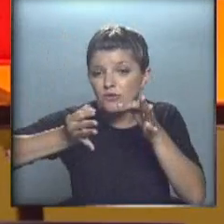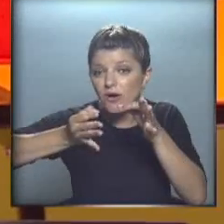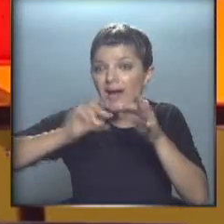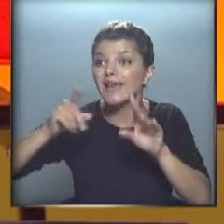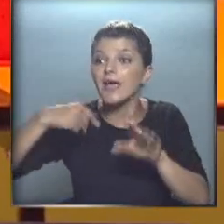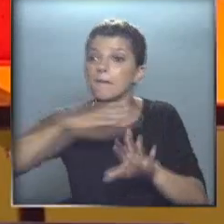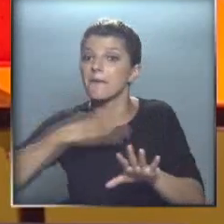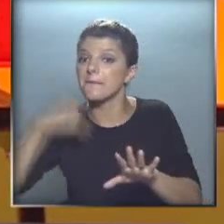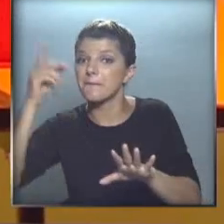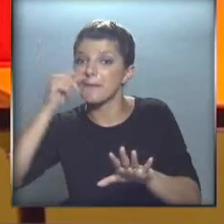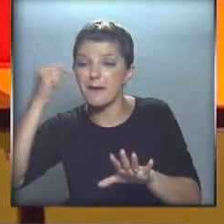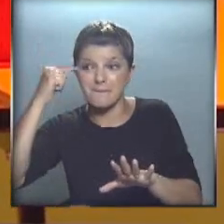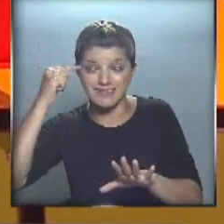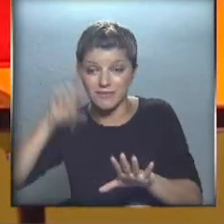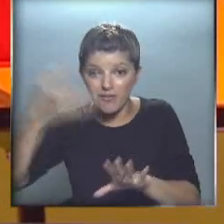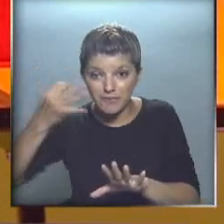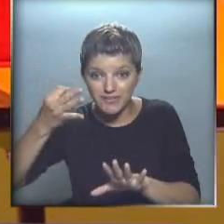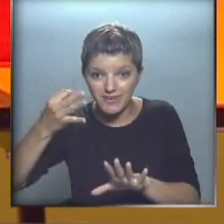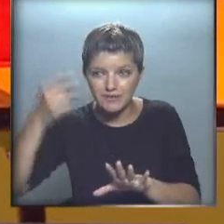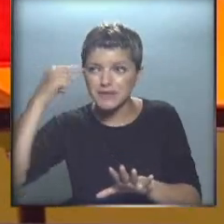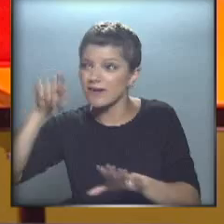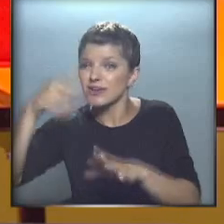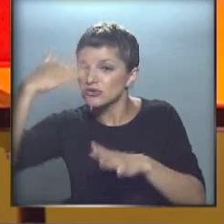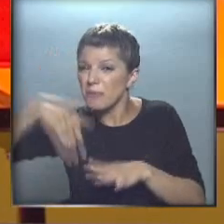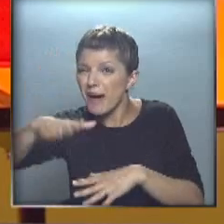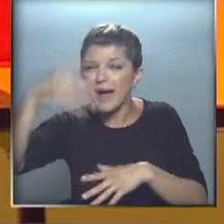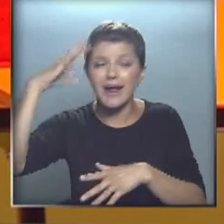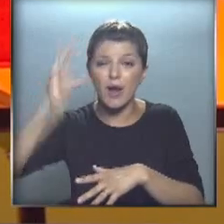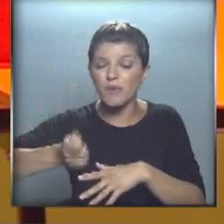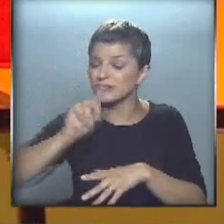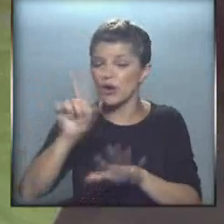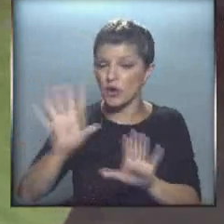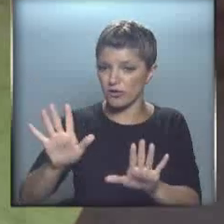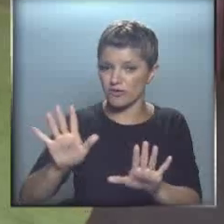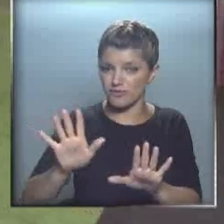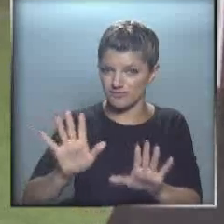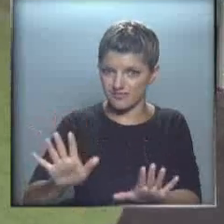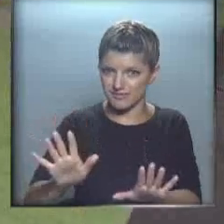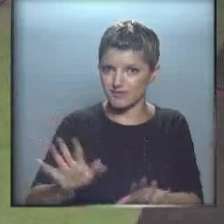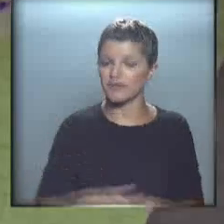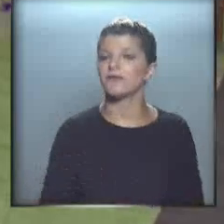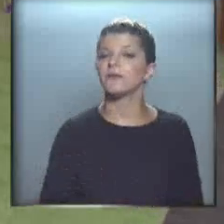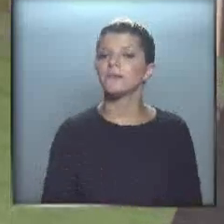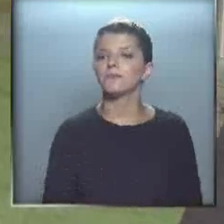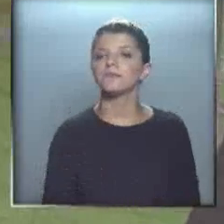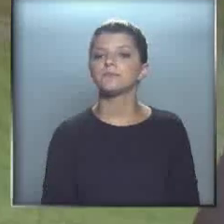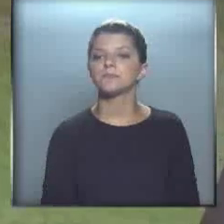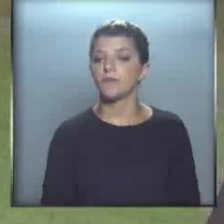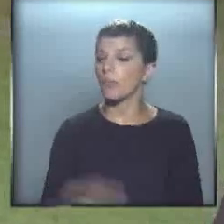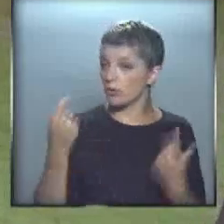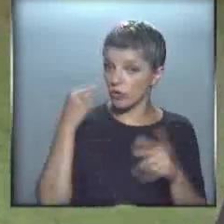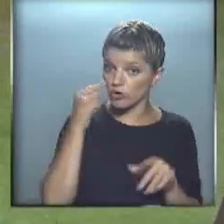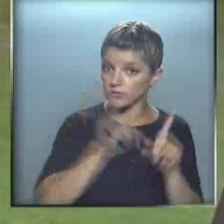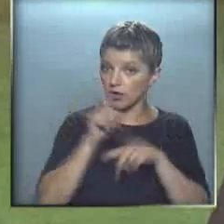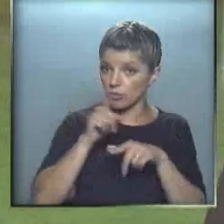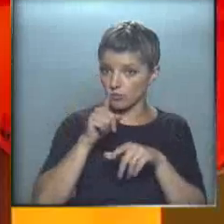tenido como sus papás de toda la vida. Los hijos de Ernestina Herrera de Noble son el ejemplo más pragmático de eso, ¿no? Sí, sí. ¿Vos conociste algún